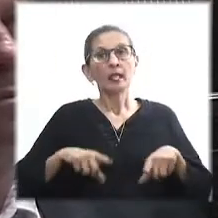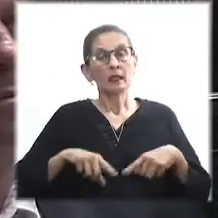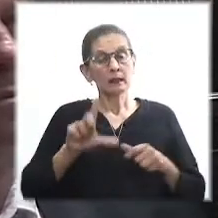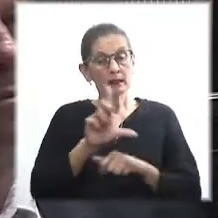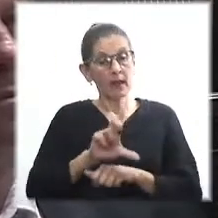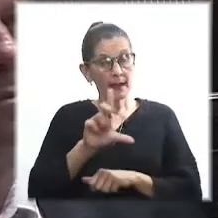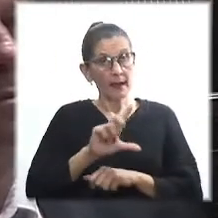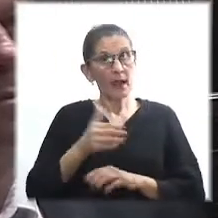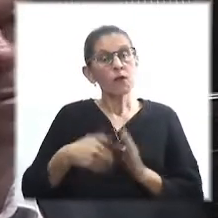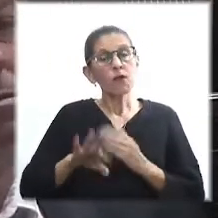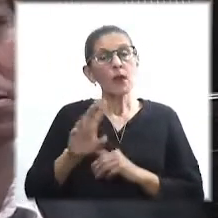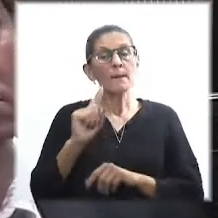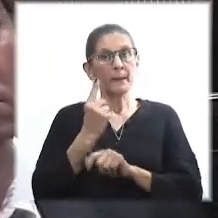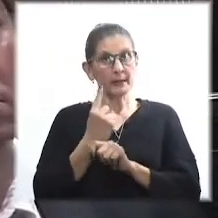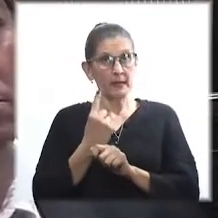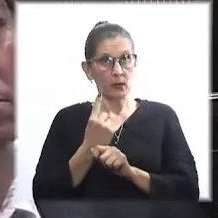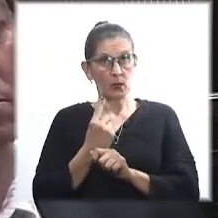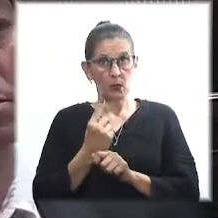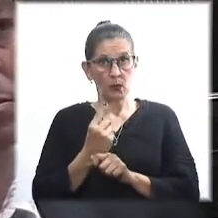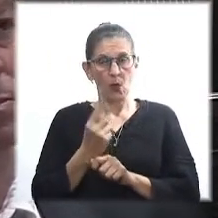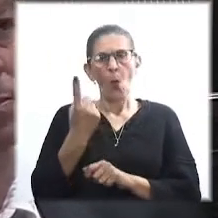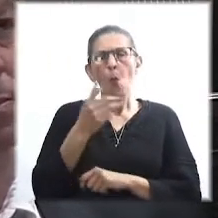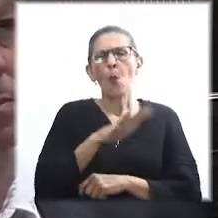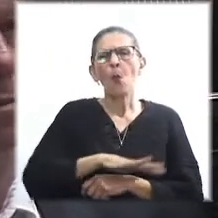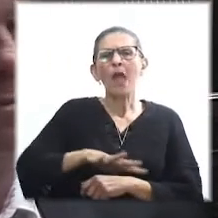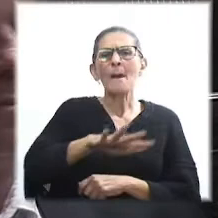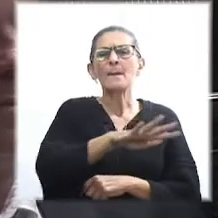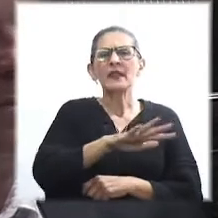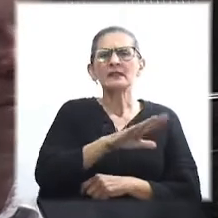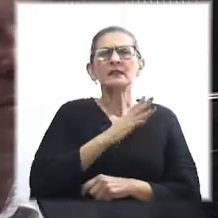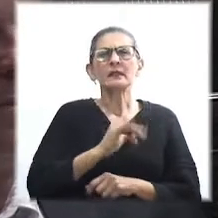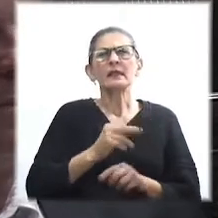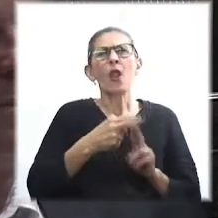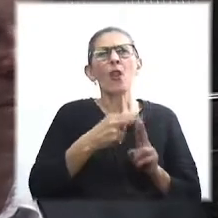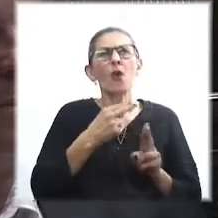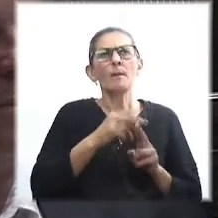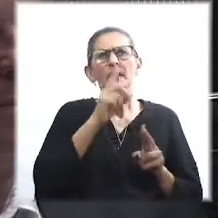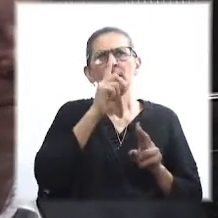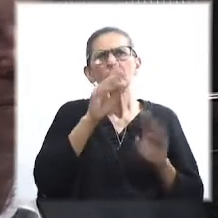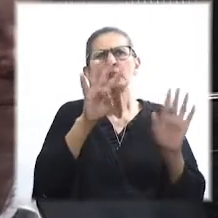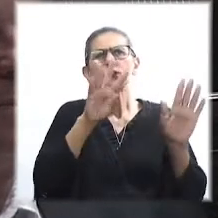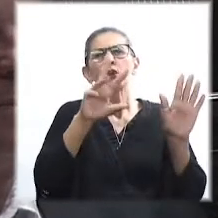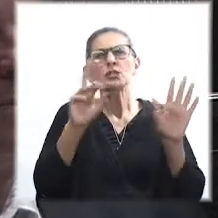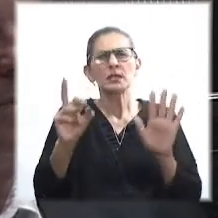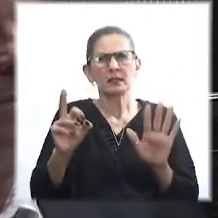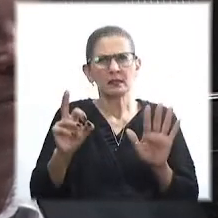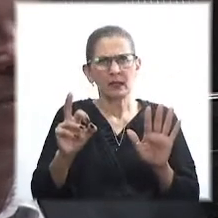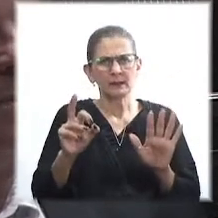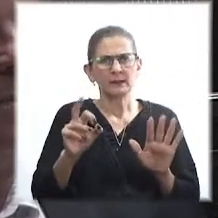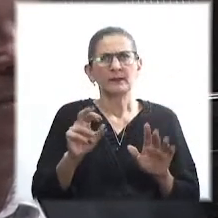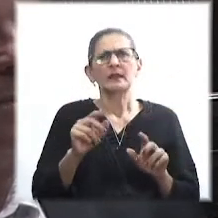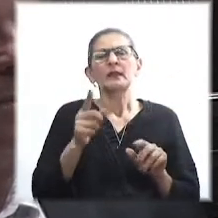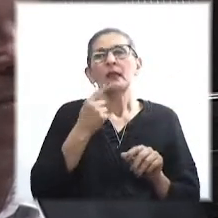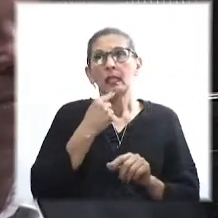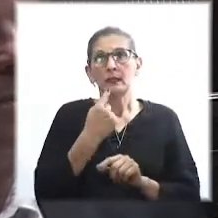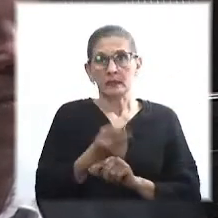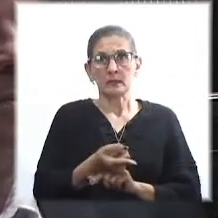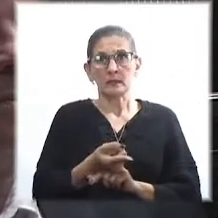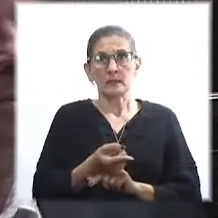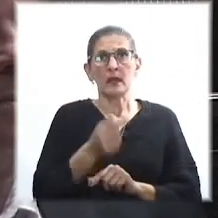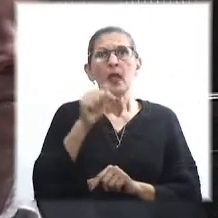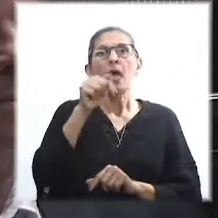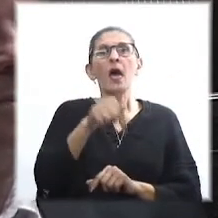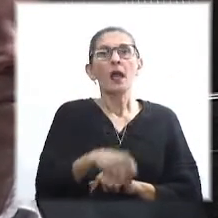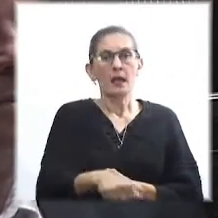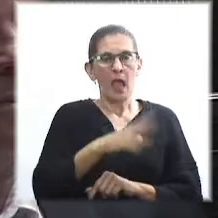fue el primero, una plaza que tenía ese nombre desde 1880, en intentar decir, acá